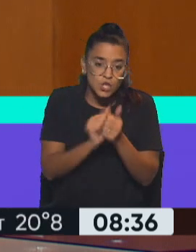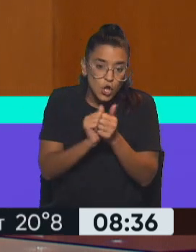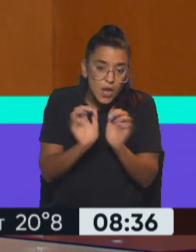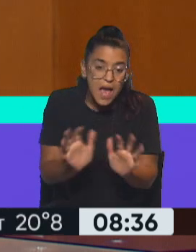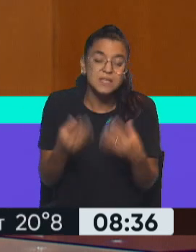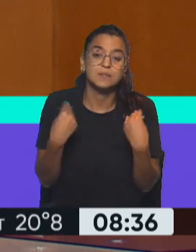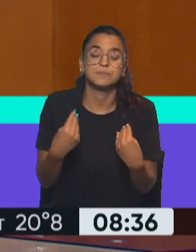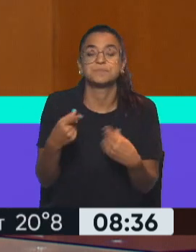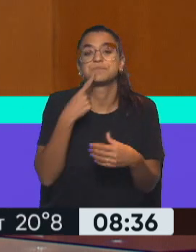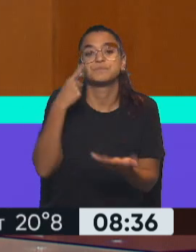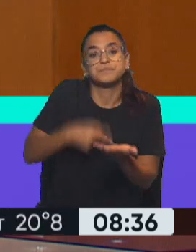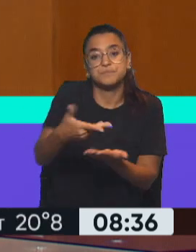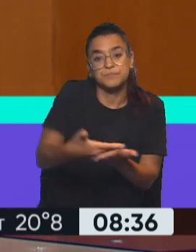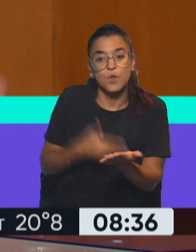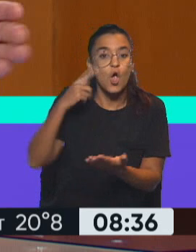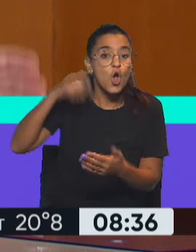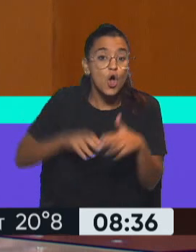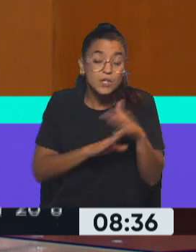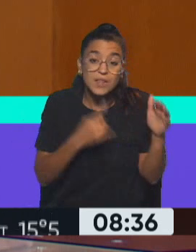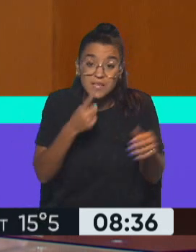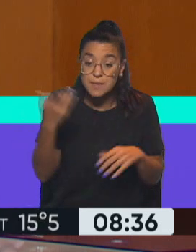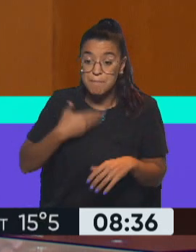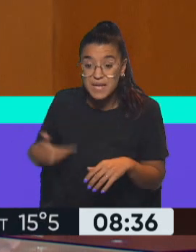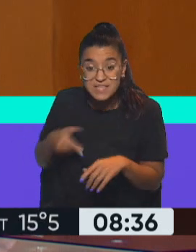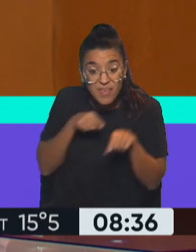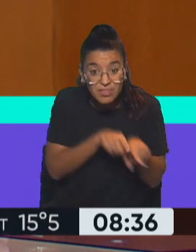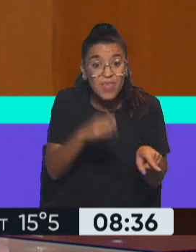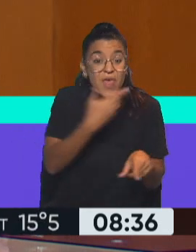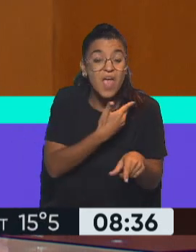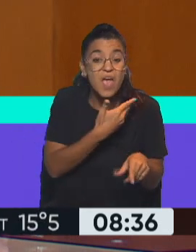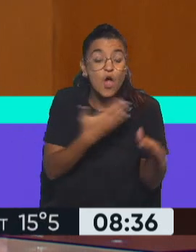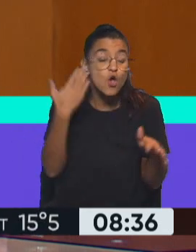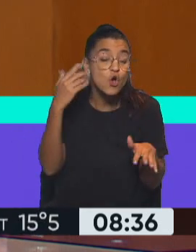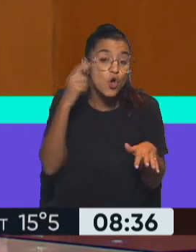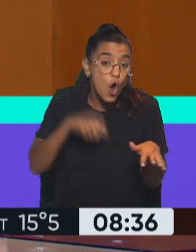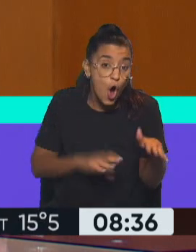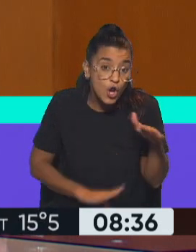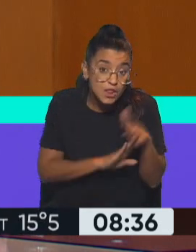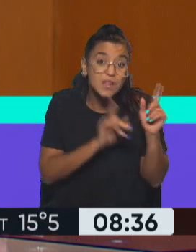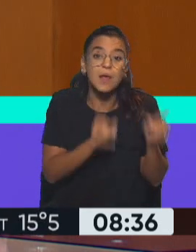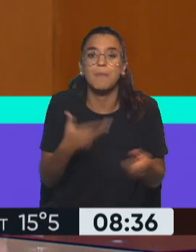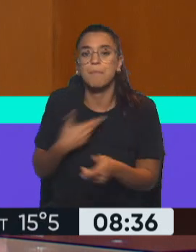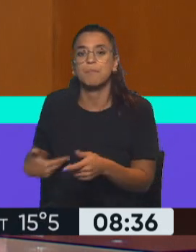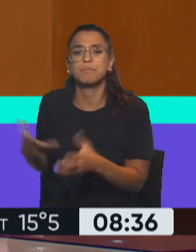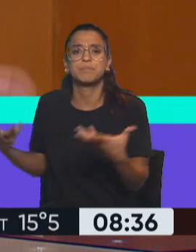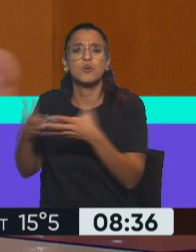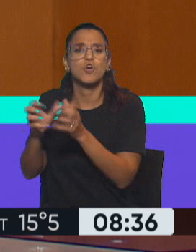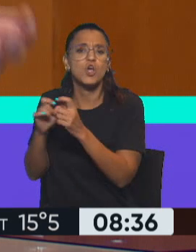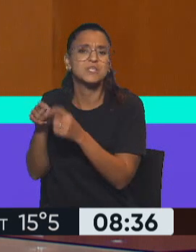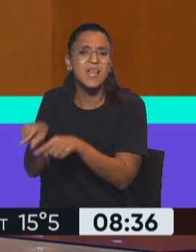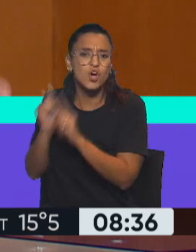es que en el fallo de la corte lo que dice es que el presidente de la corte va a hacer también el presidente del consejo de la magistratura